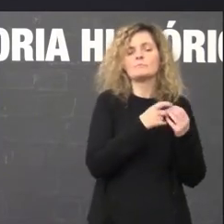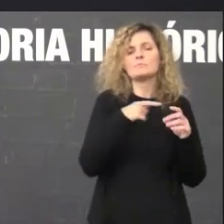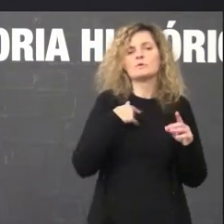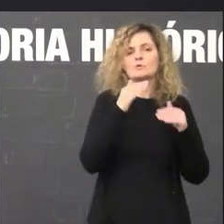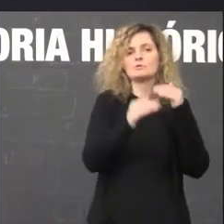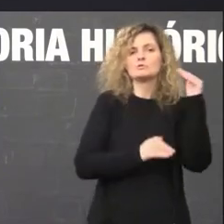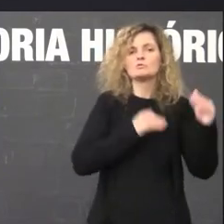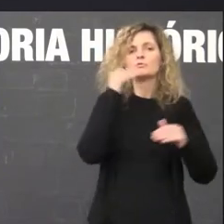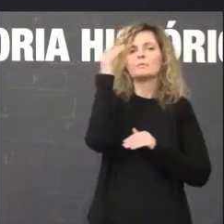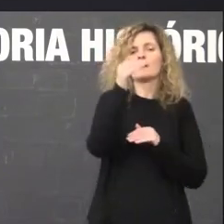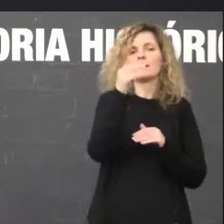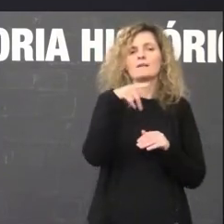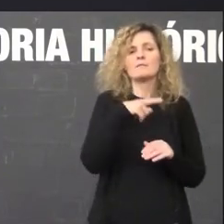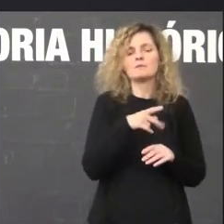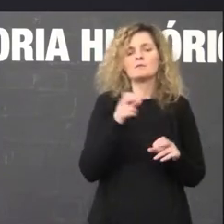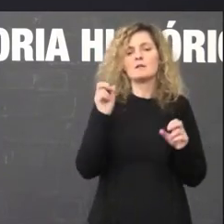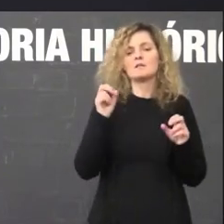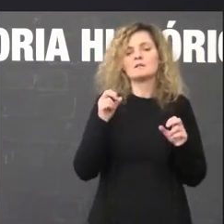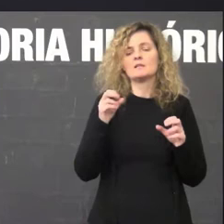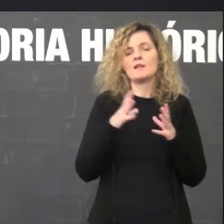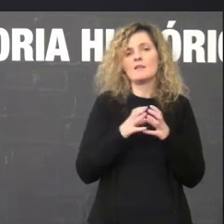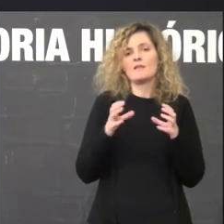os efectos indeseados